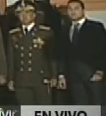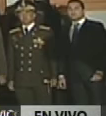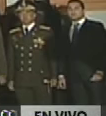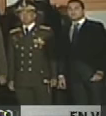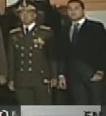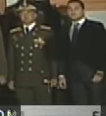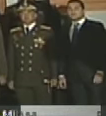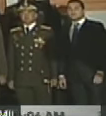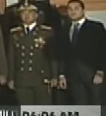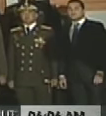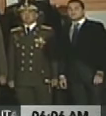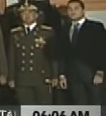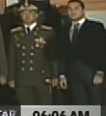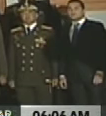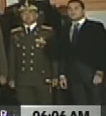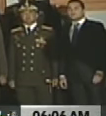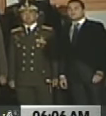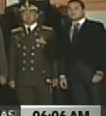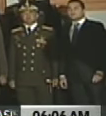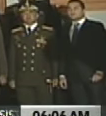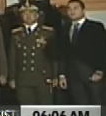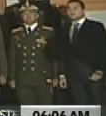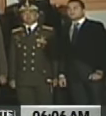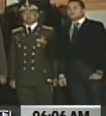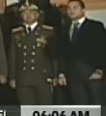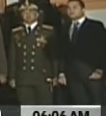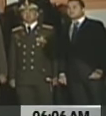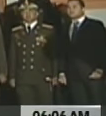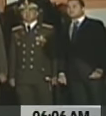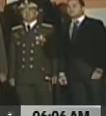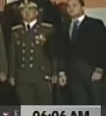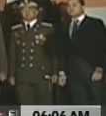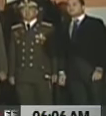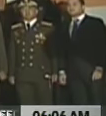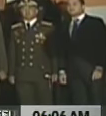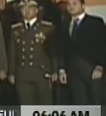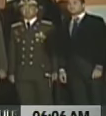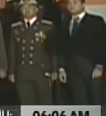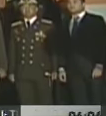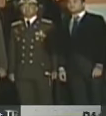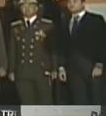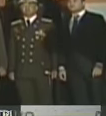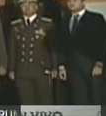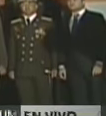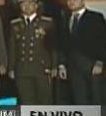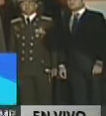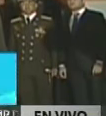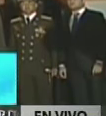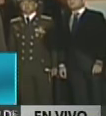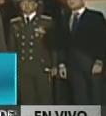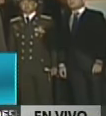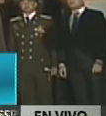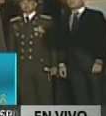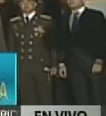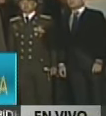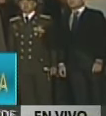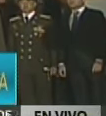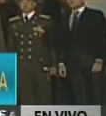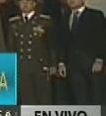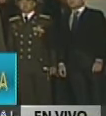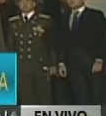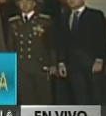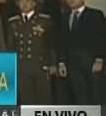1 de febrero de 2017, en el conjunto monumental Panteón Nacional y Mausoleo del Libertador, se llevó efecto la ceremonia de izada de la bandera nacional